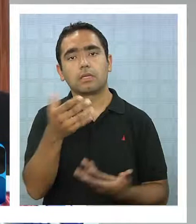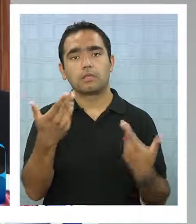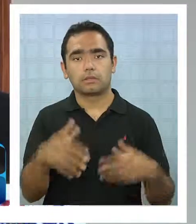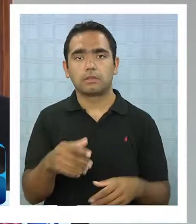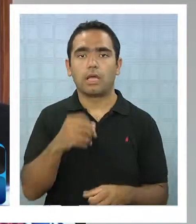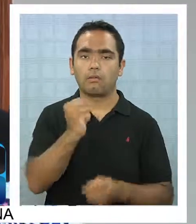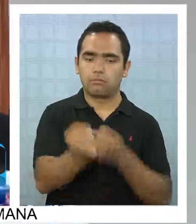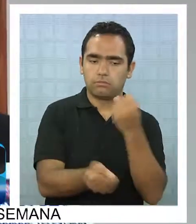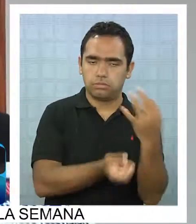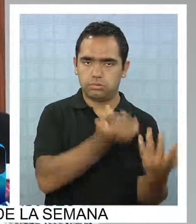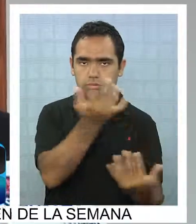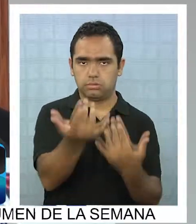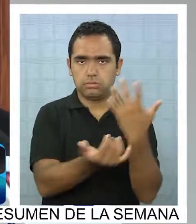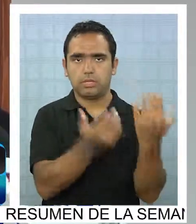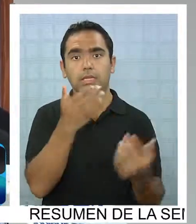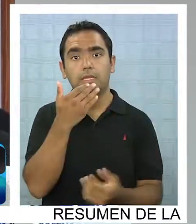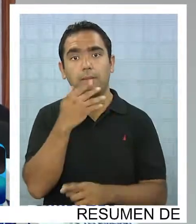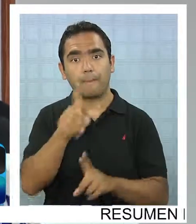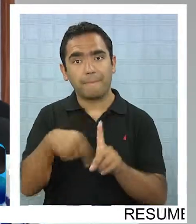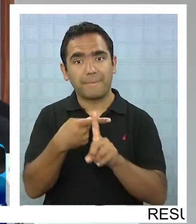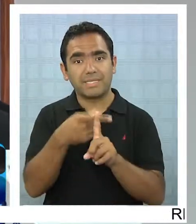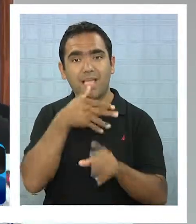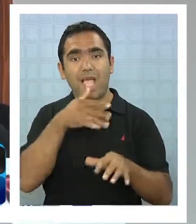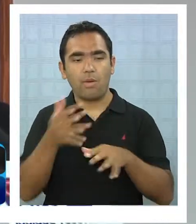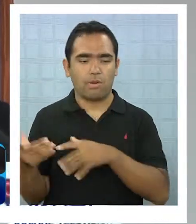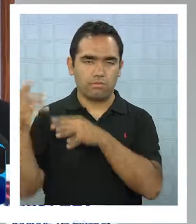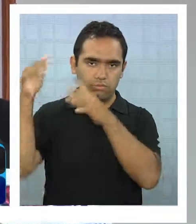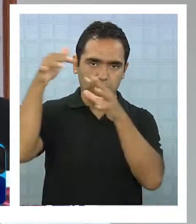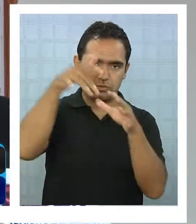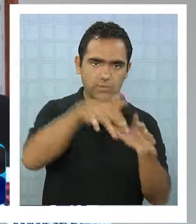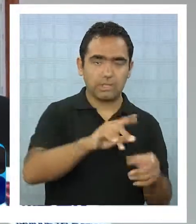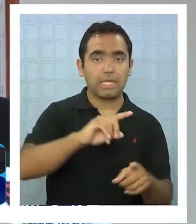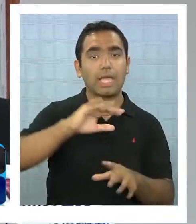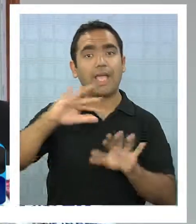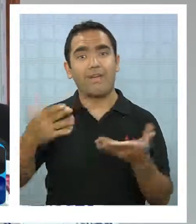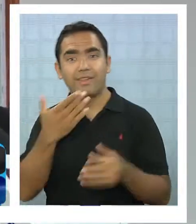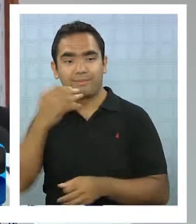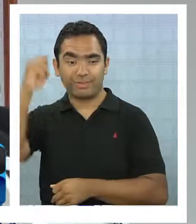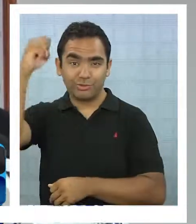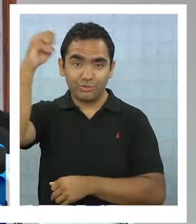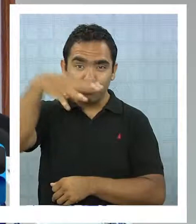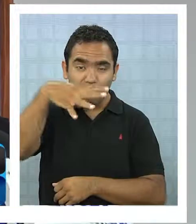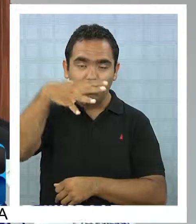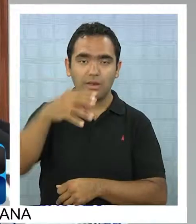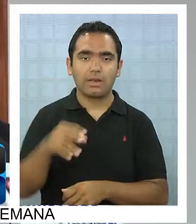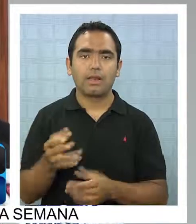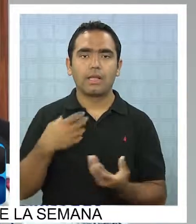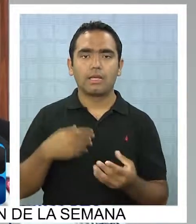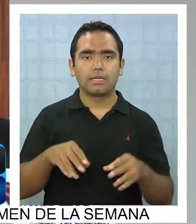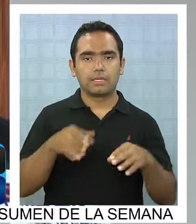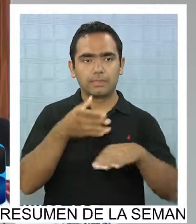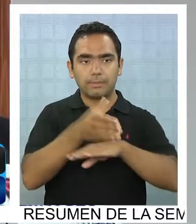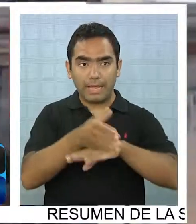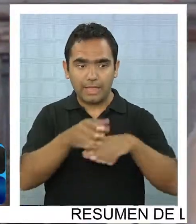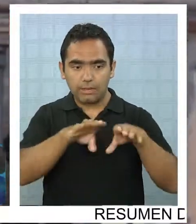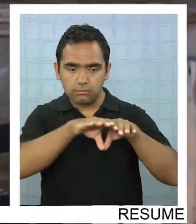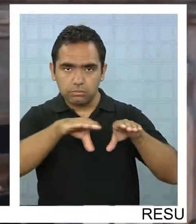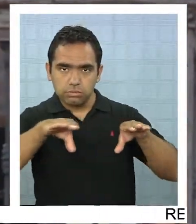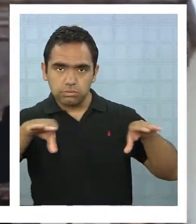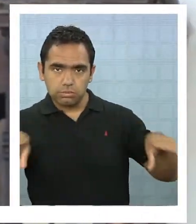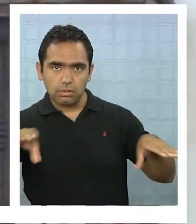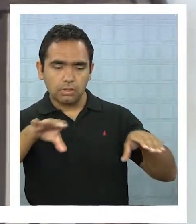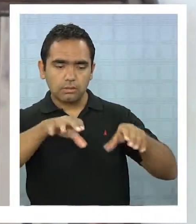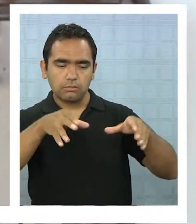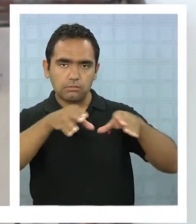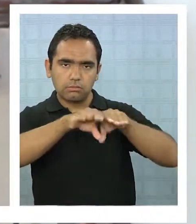incendió una parte de que además se mojó y después viene cierto el efecto son la madera empiezan a torcerse para ahí puede ser